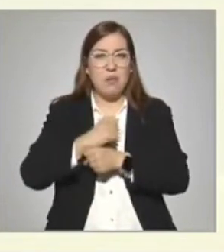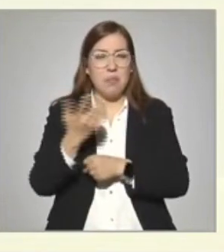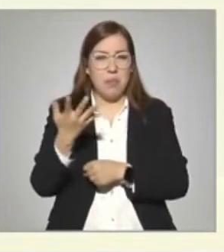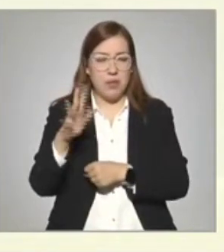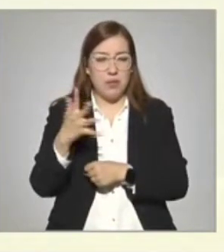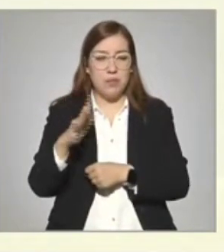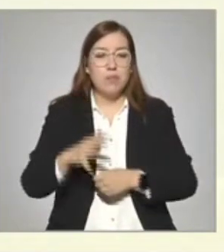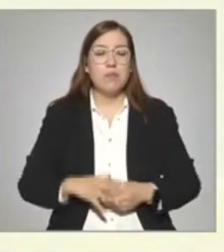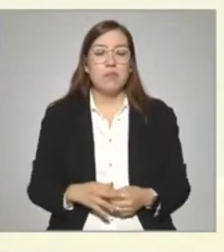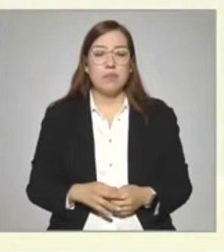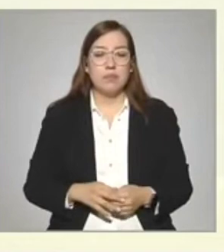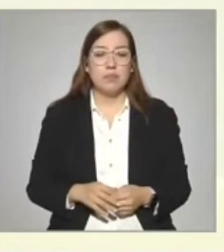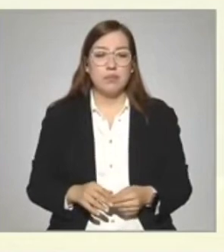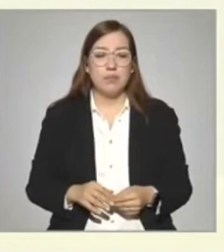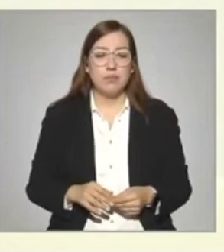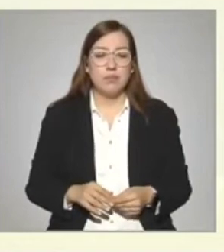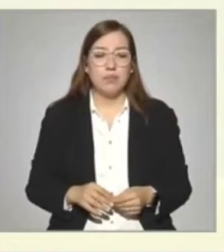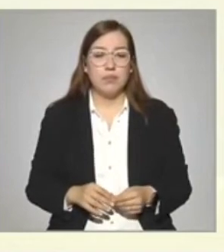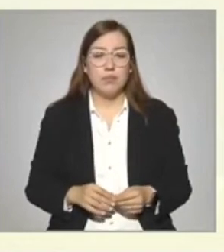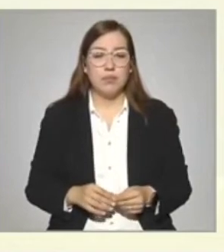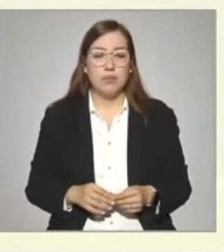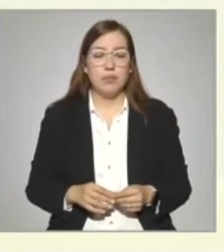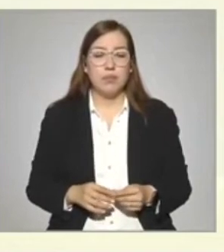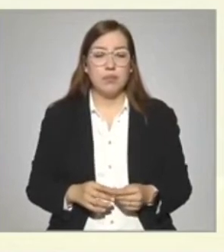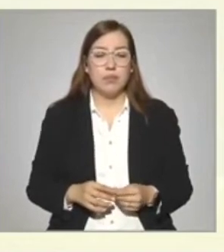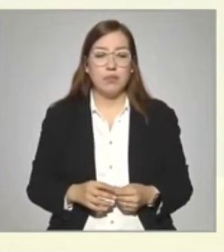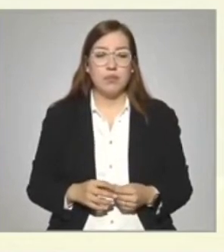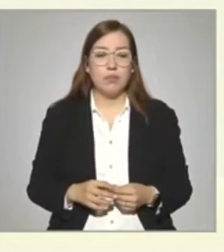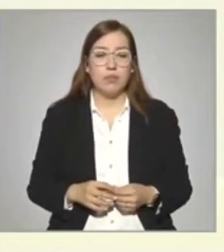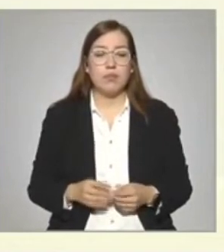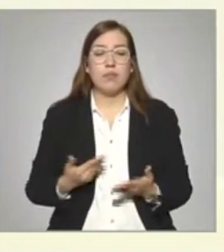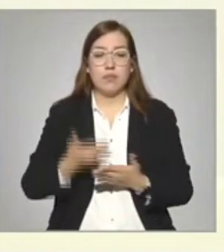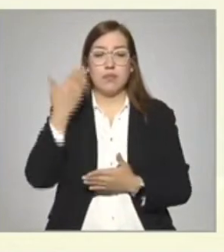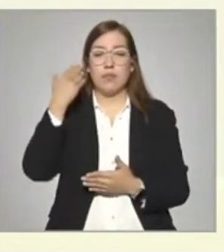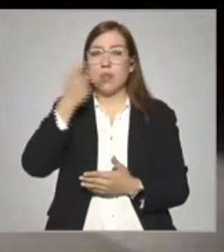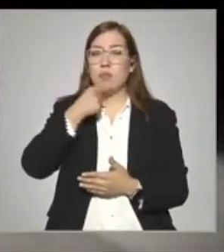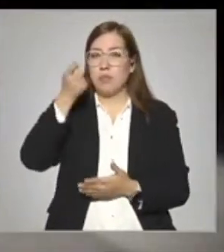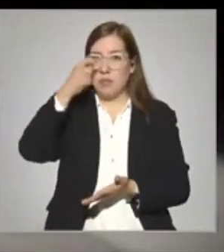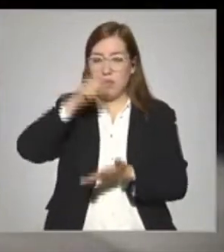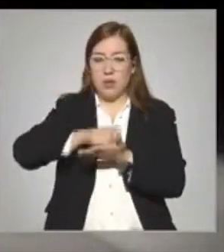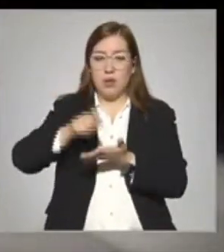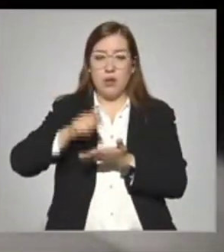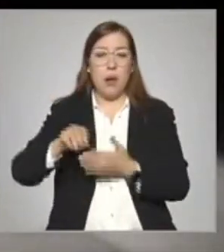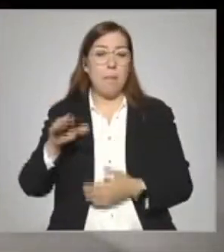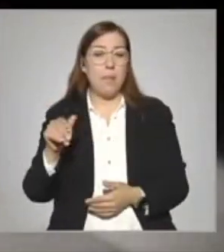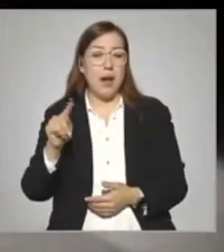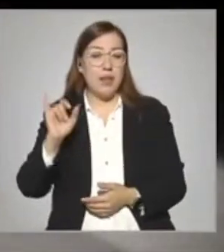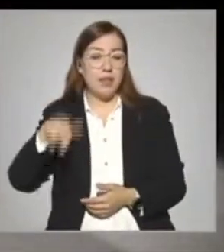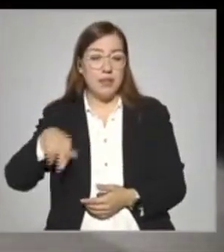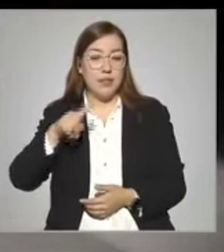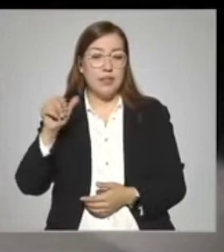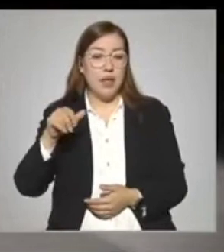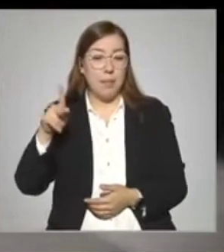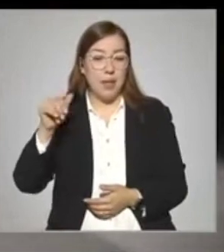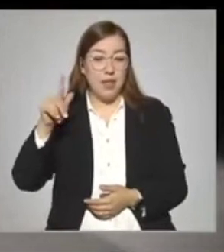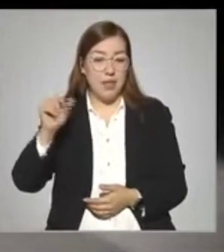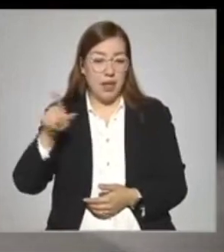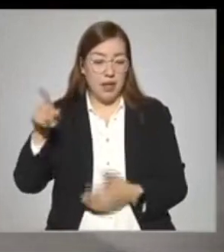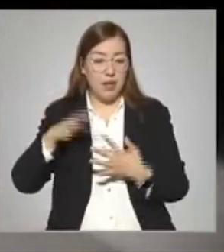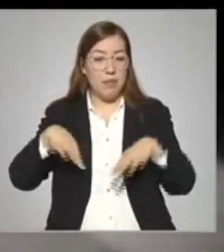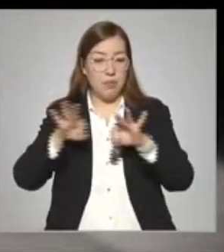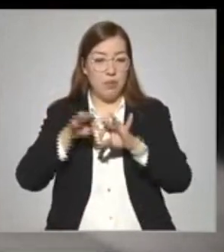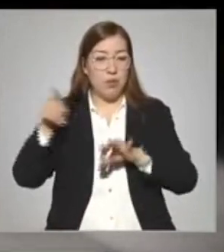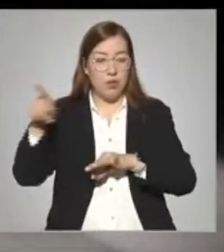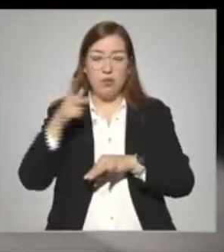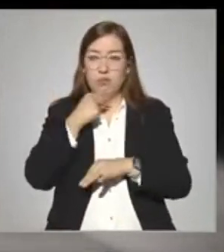Y tuvo que ver con un grupo de teatro. Vamos, Martín Zapata, que es hoy por hoy es uno de los referentes en la